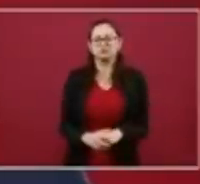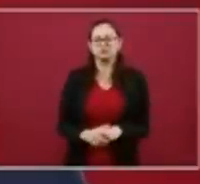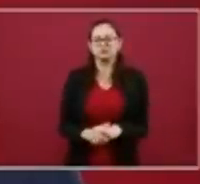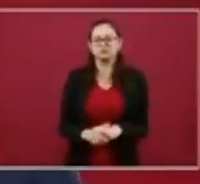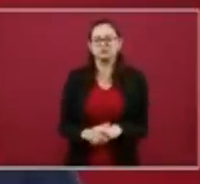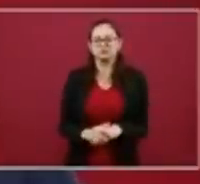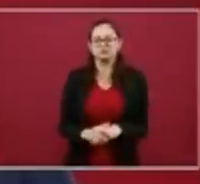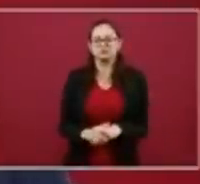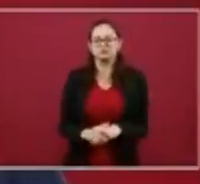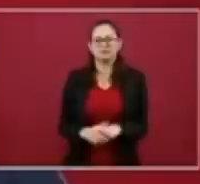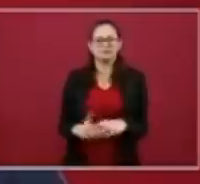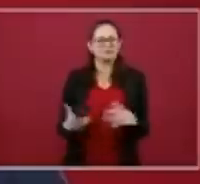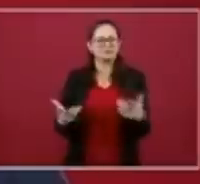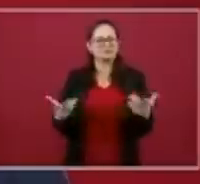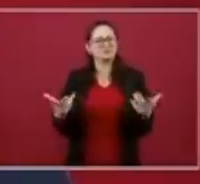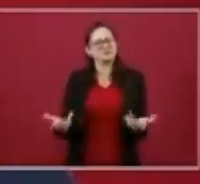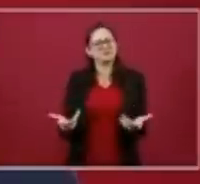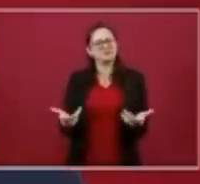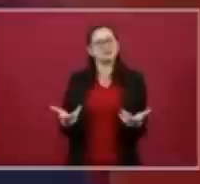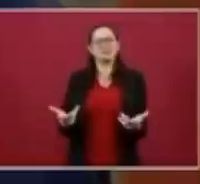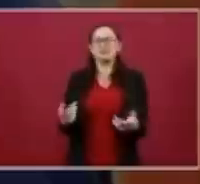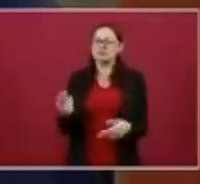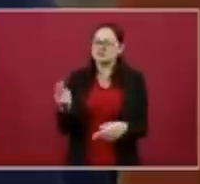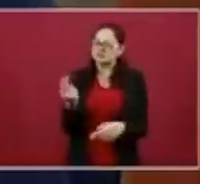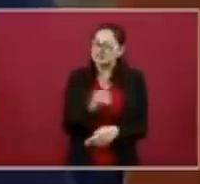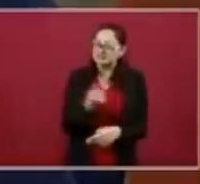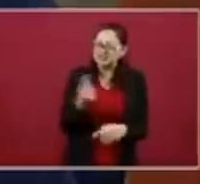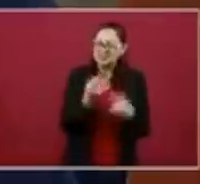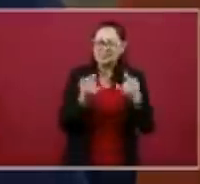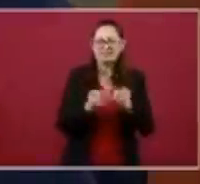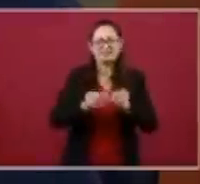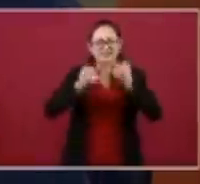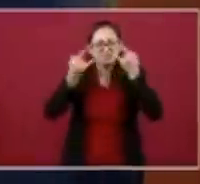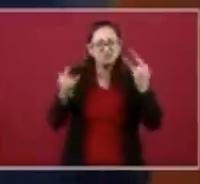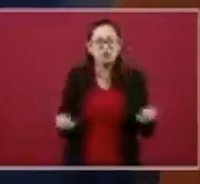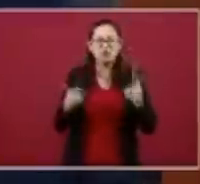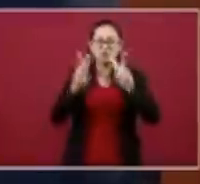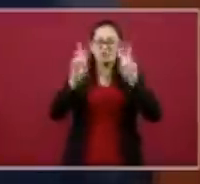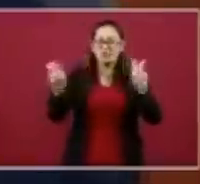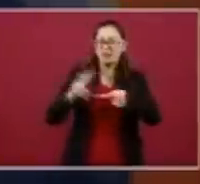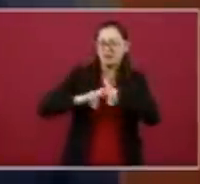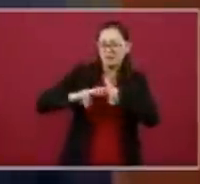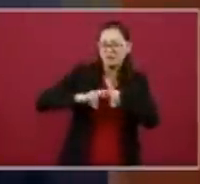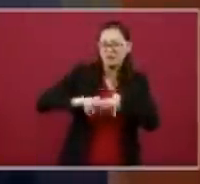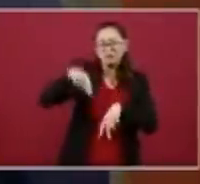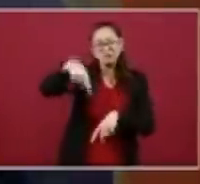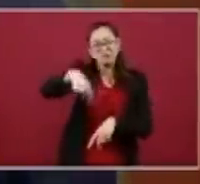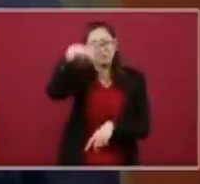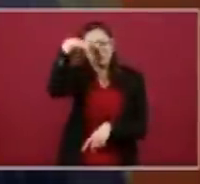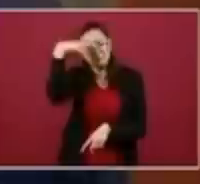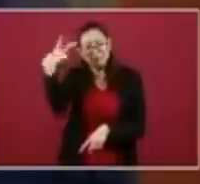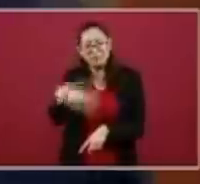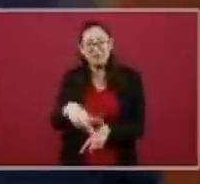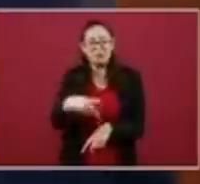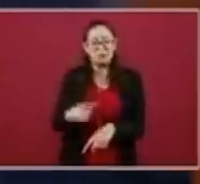Sería importantísimo conocer la historia de los ferrocarriles en México. El primer ferrocarril se hizo